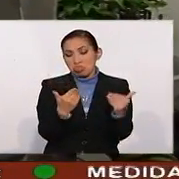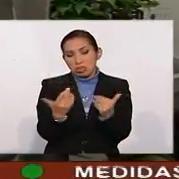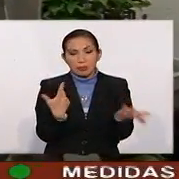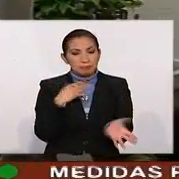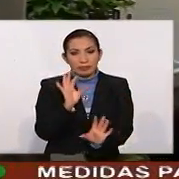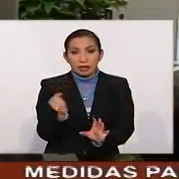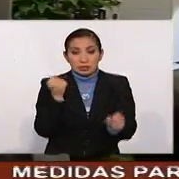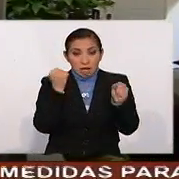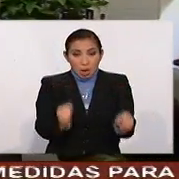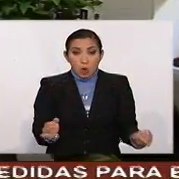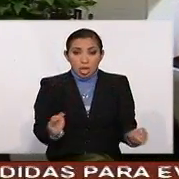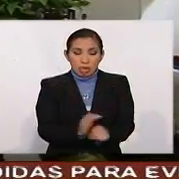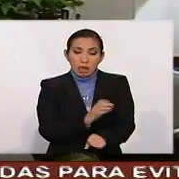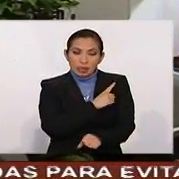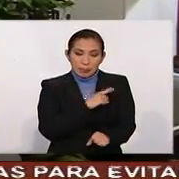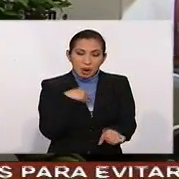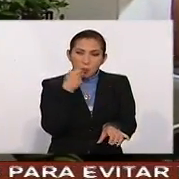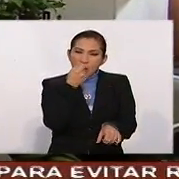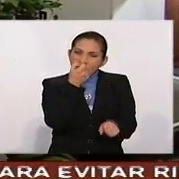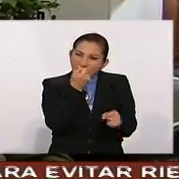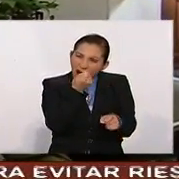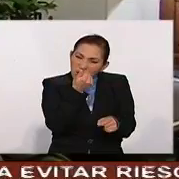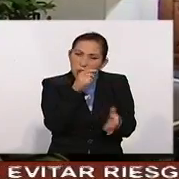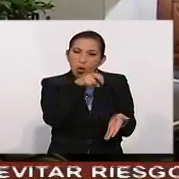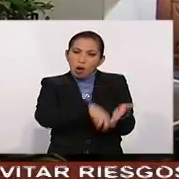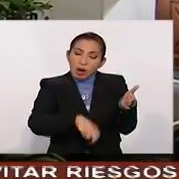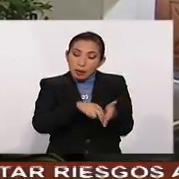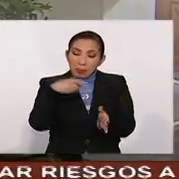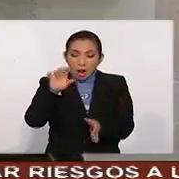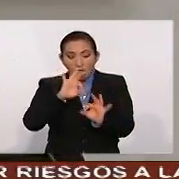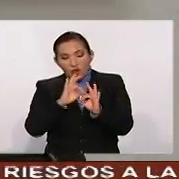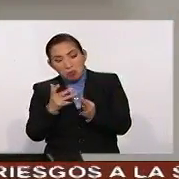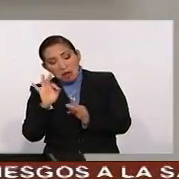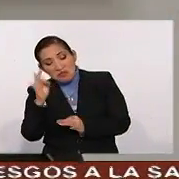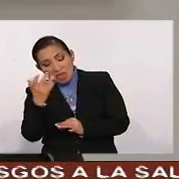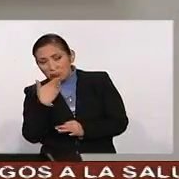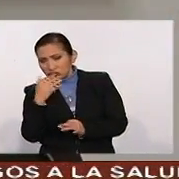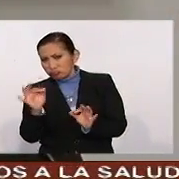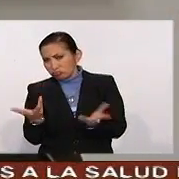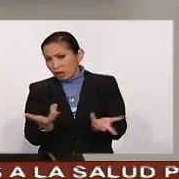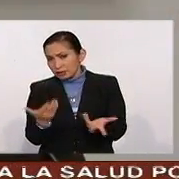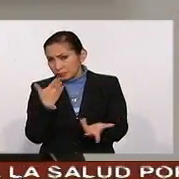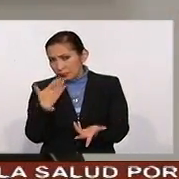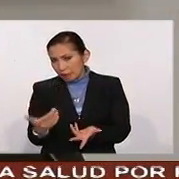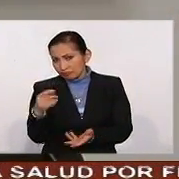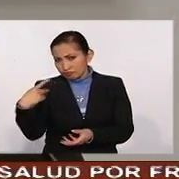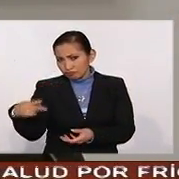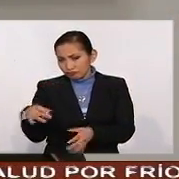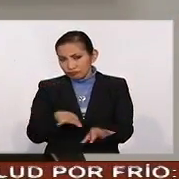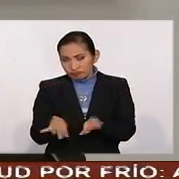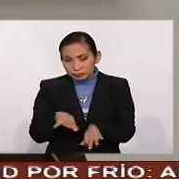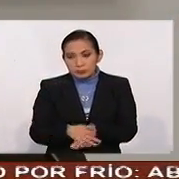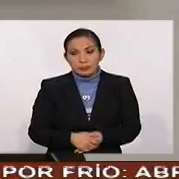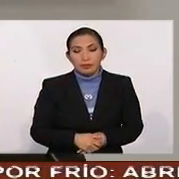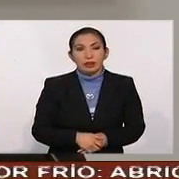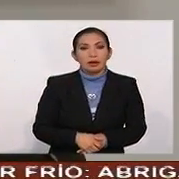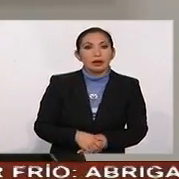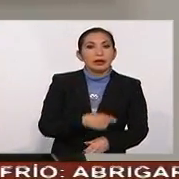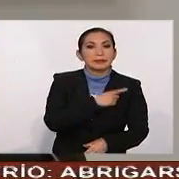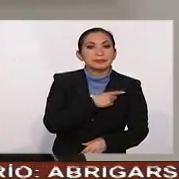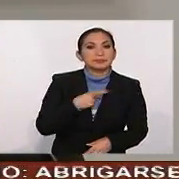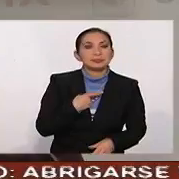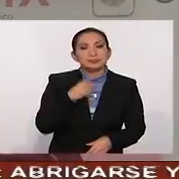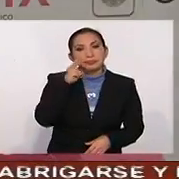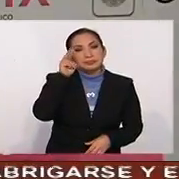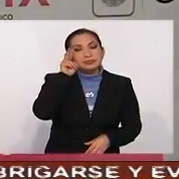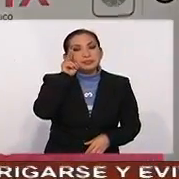que en seguridad sí hay que hacer ajustes, pero el modelo general funciona correctamente. Desde luego que habrá que ver